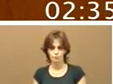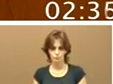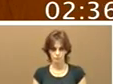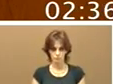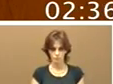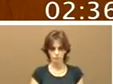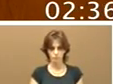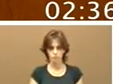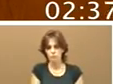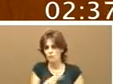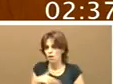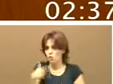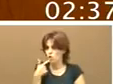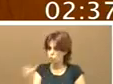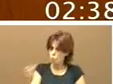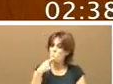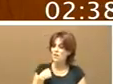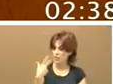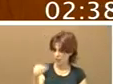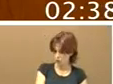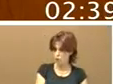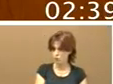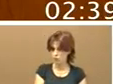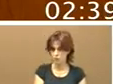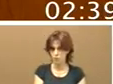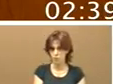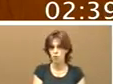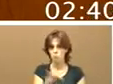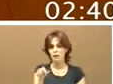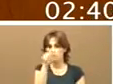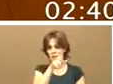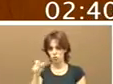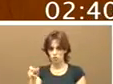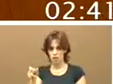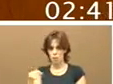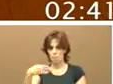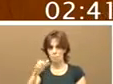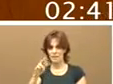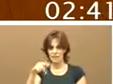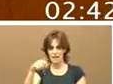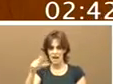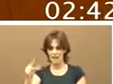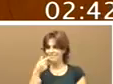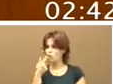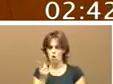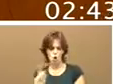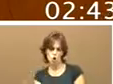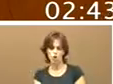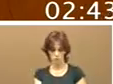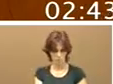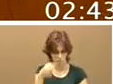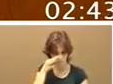o sea que usted me niega y el señor Bernal que hace unos gestos desde su escaño que no que no ustedes no niegan que